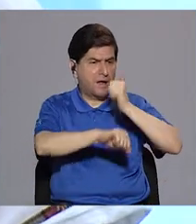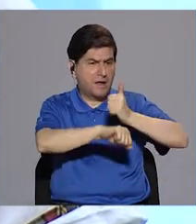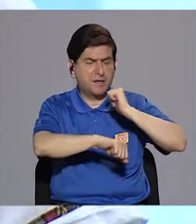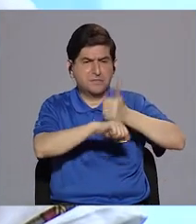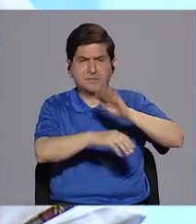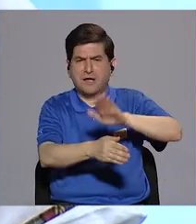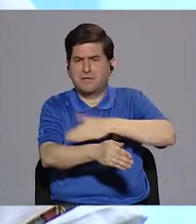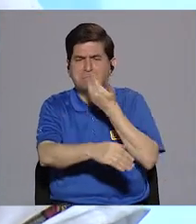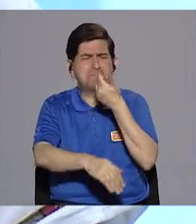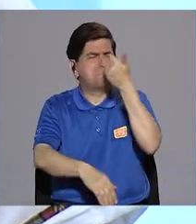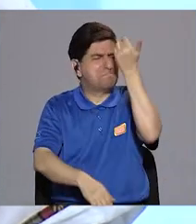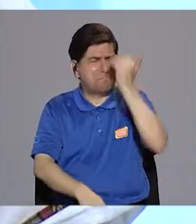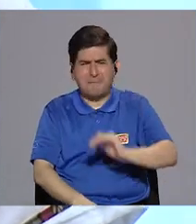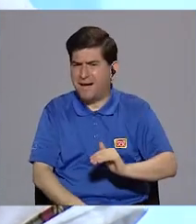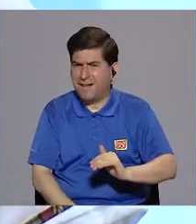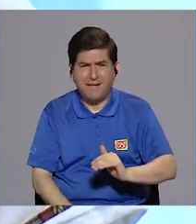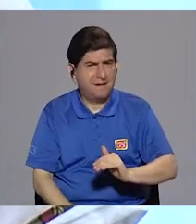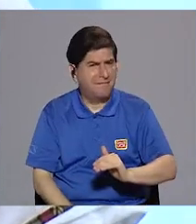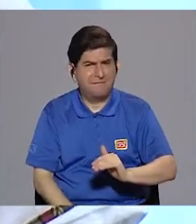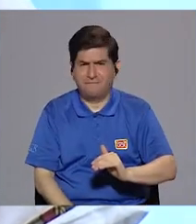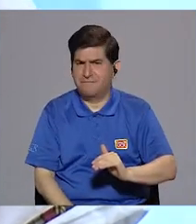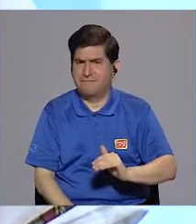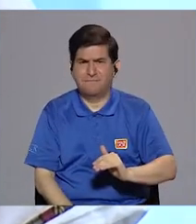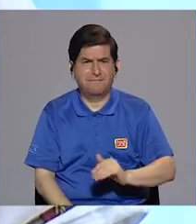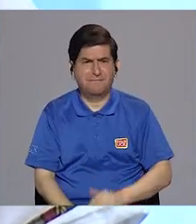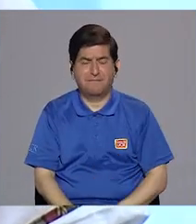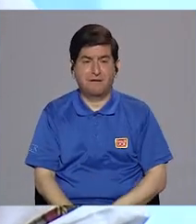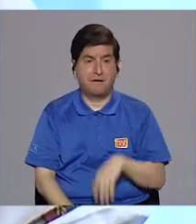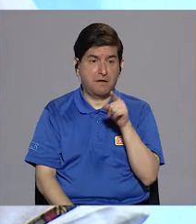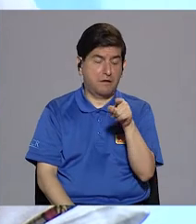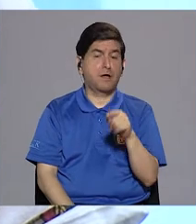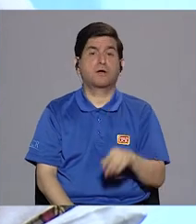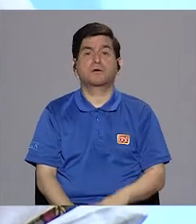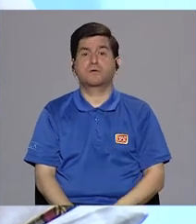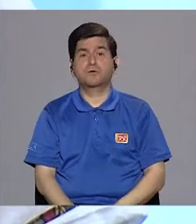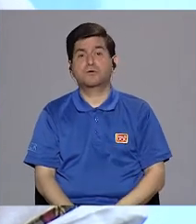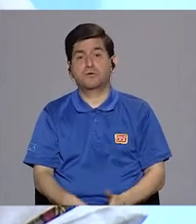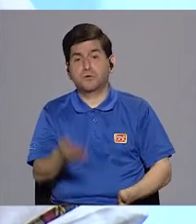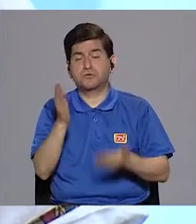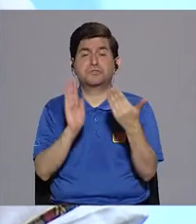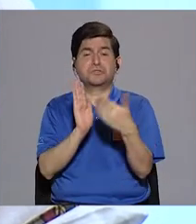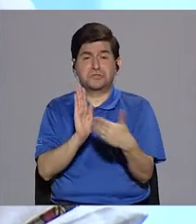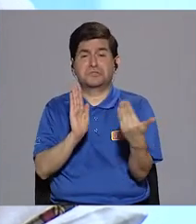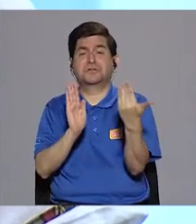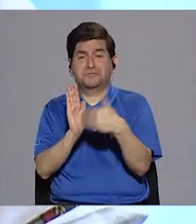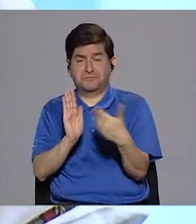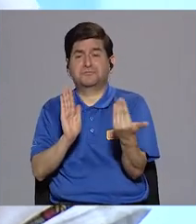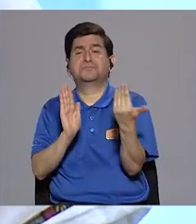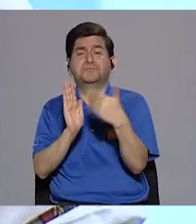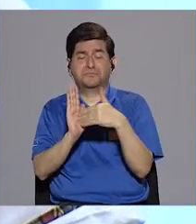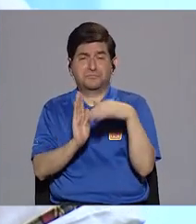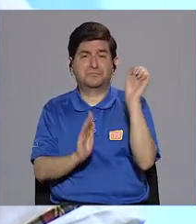creado músicas muy malas y que están haciendo mucho daño